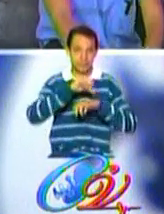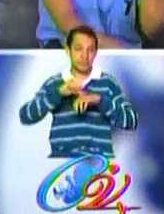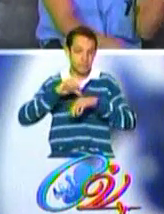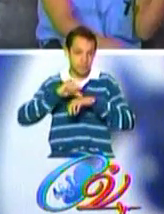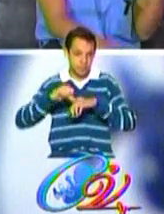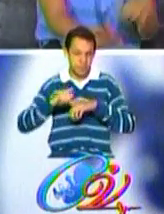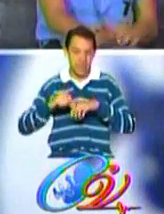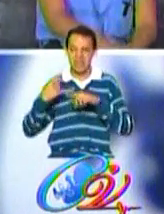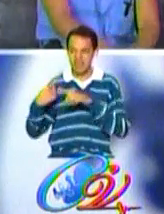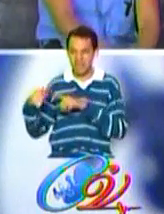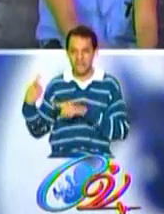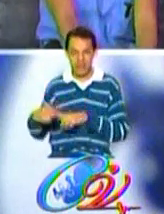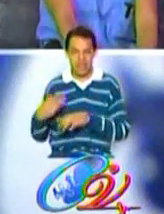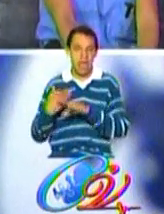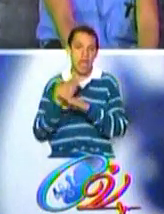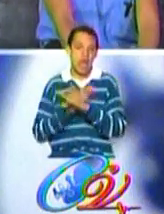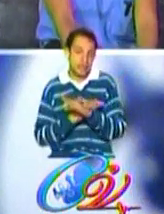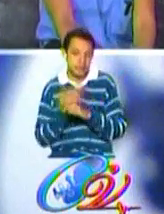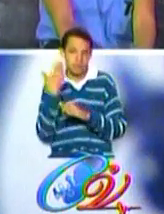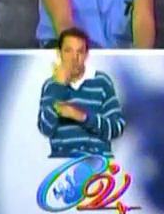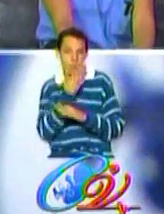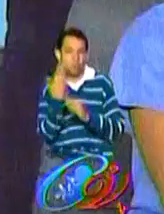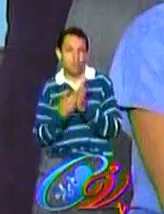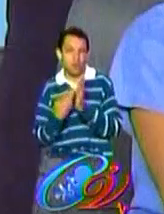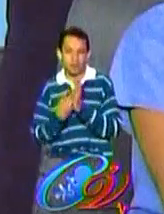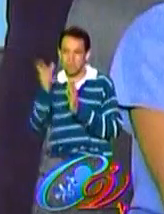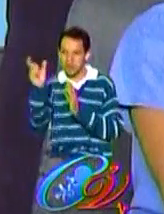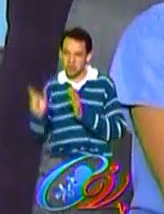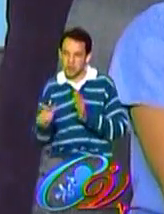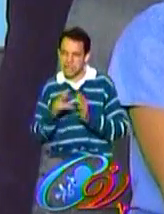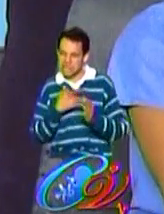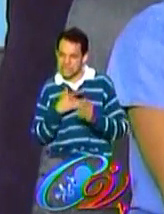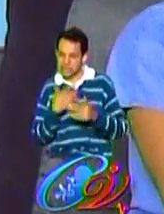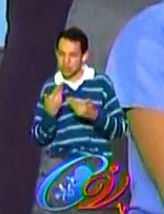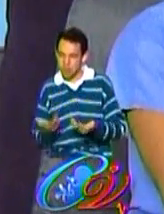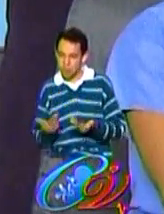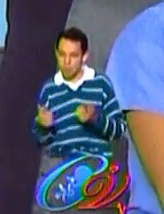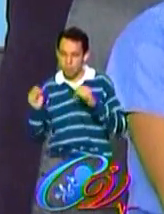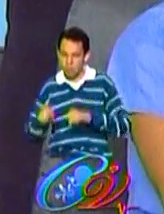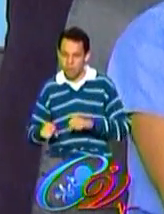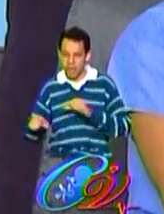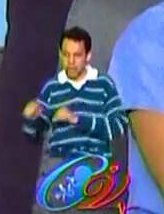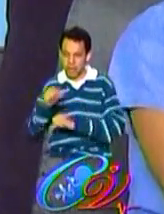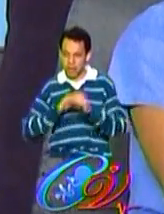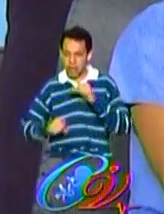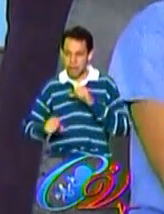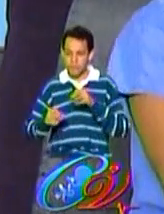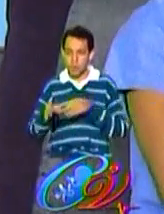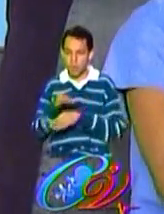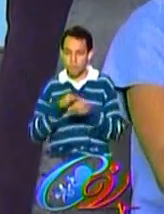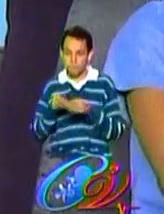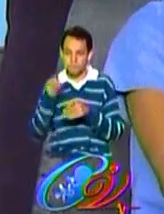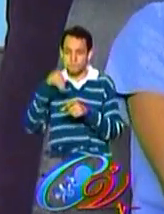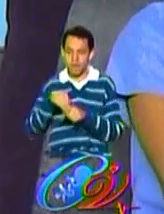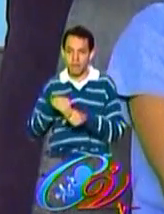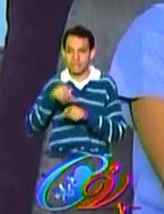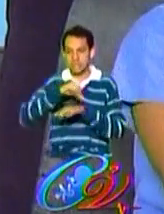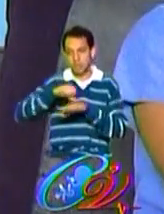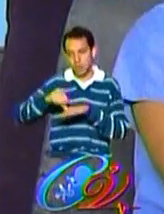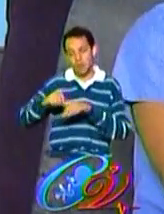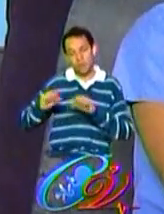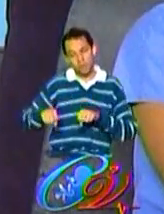Entonces les hacemos los estudios antes de que se les pongan las prótesis para que el paciente no los reyecte. Acá